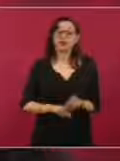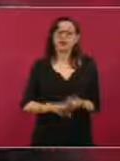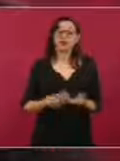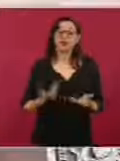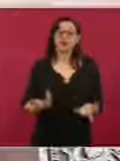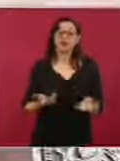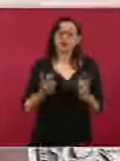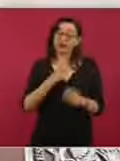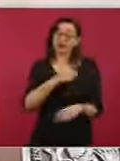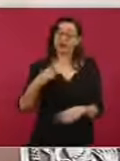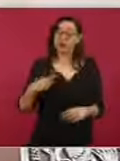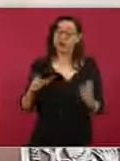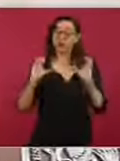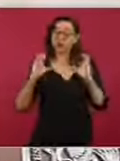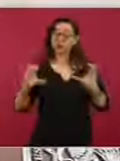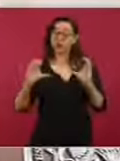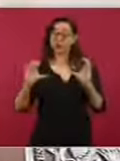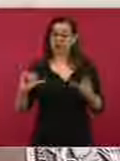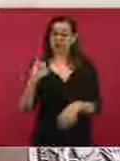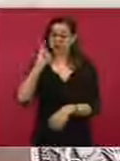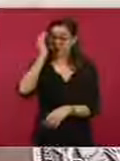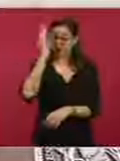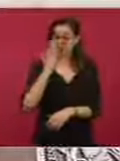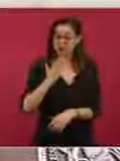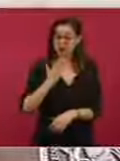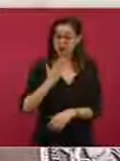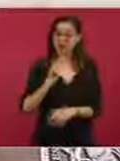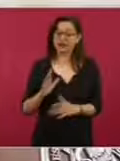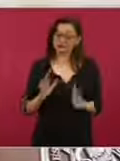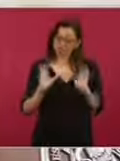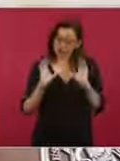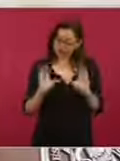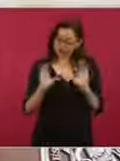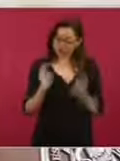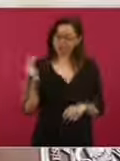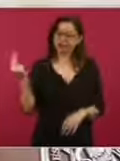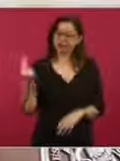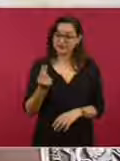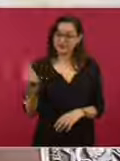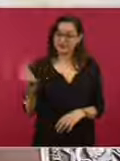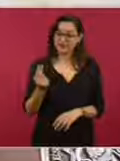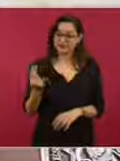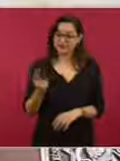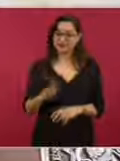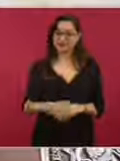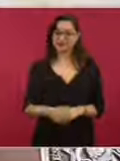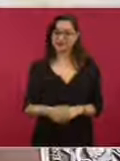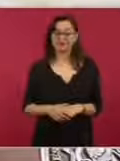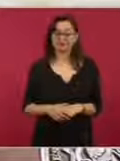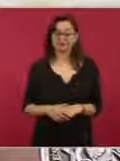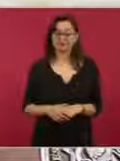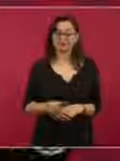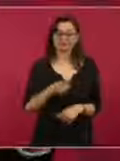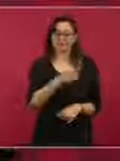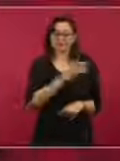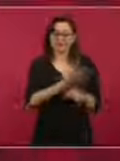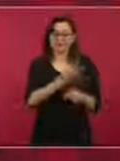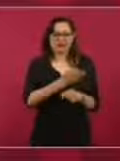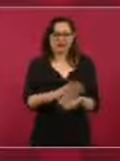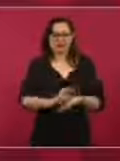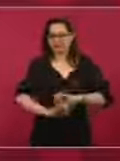el ridículo, hay que cuidar eso, entonces ya están.